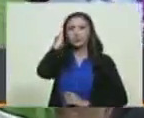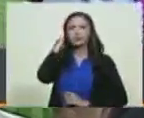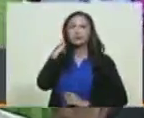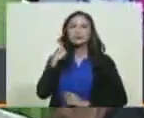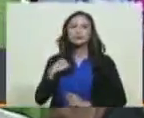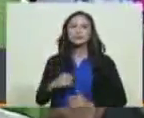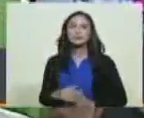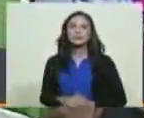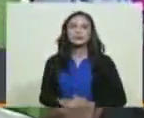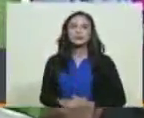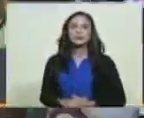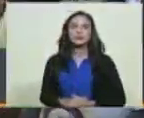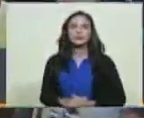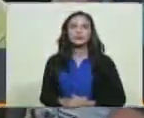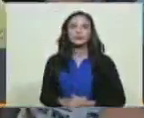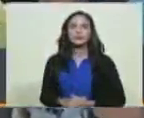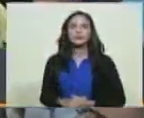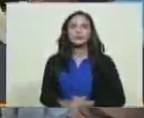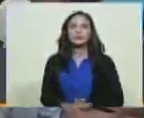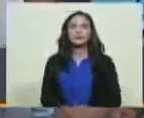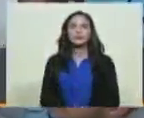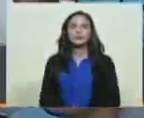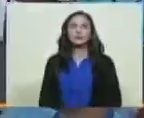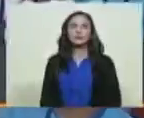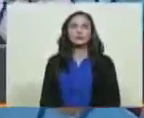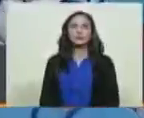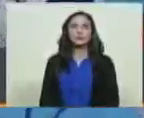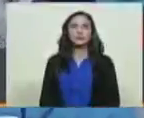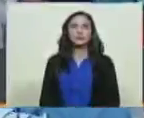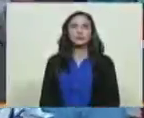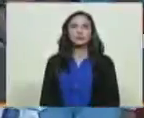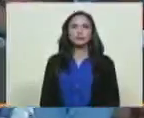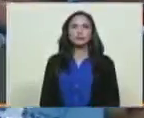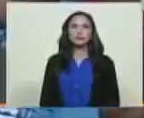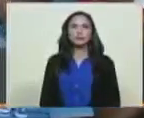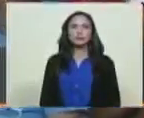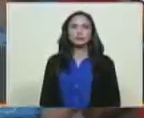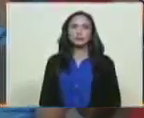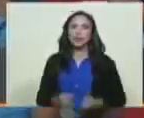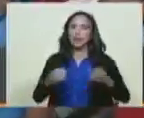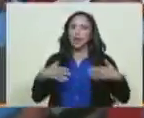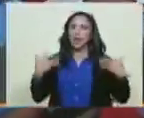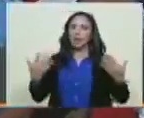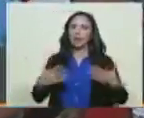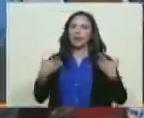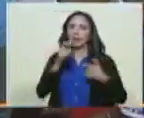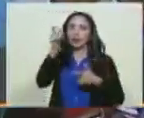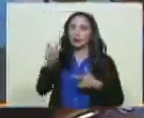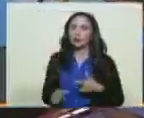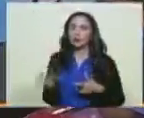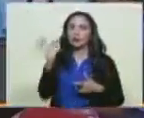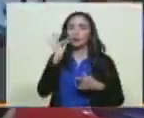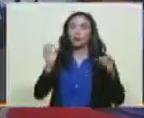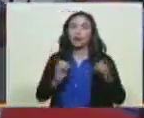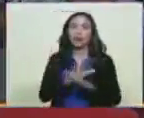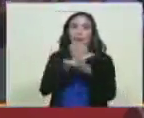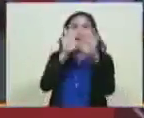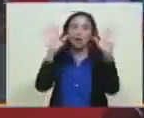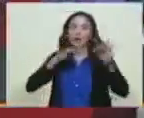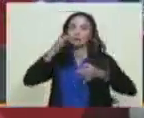siempre prefiero bueno con esta alegría y esa clara claridad